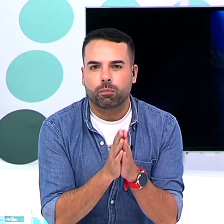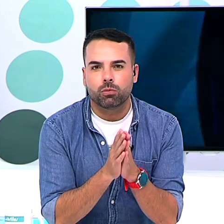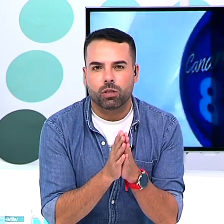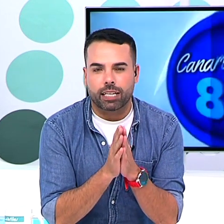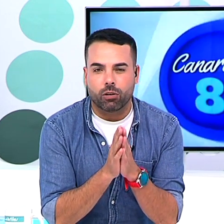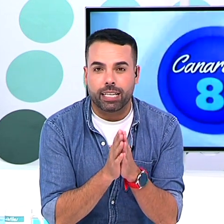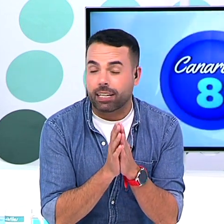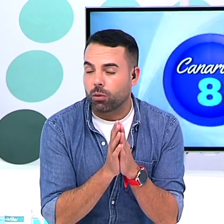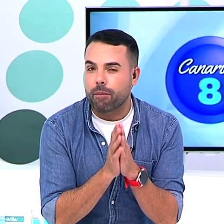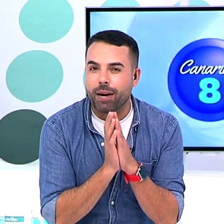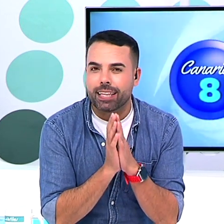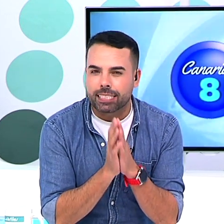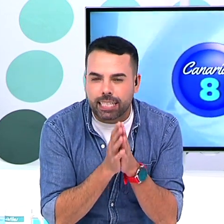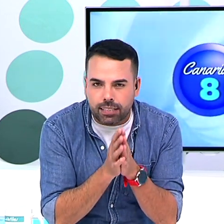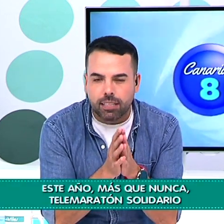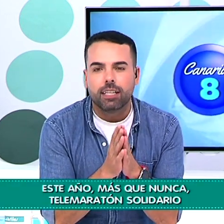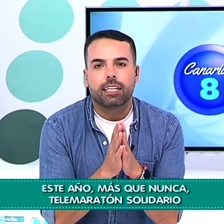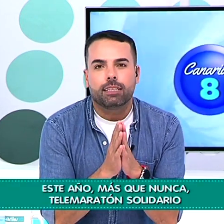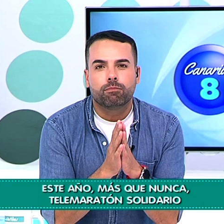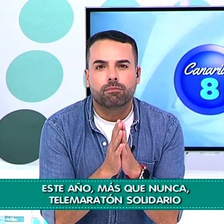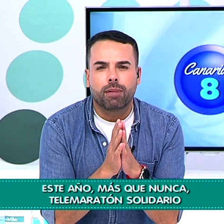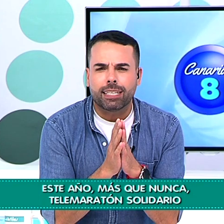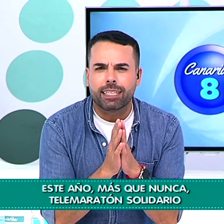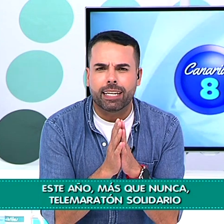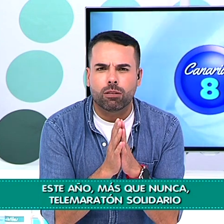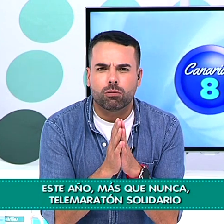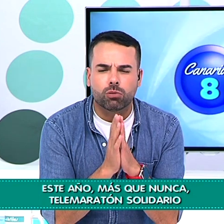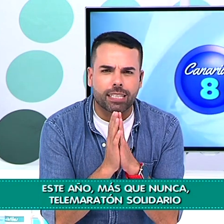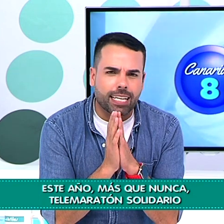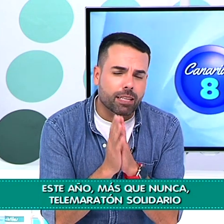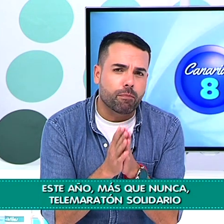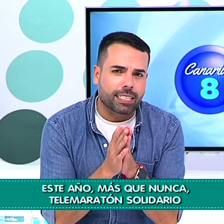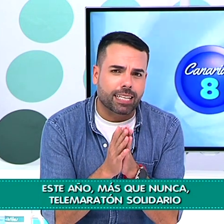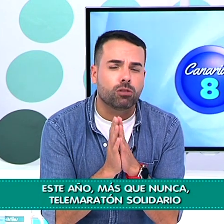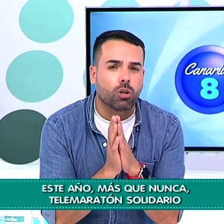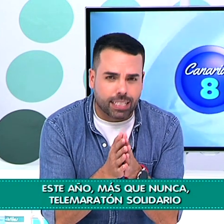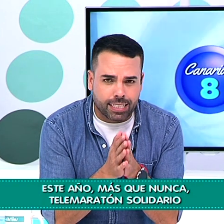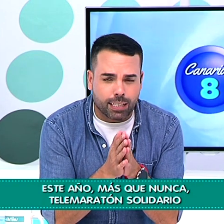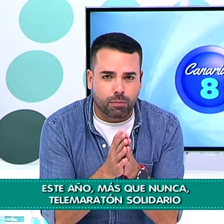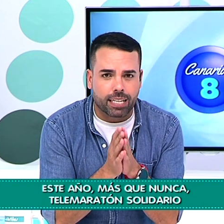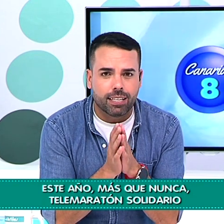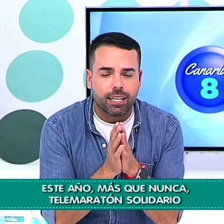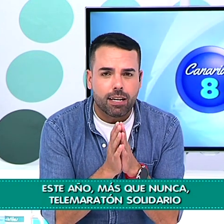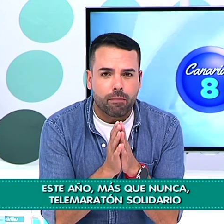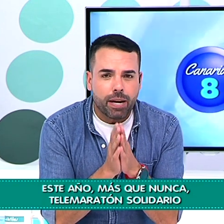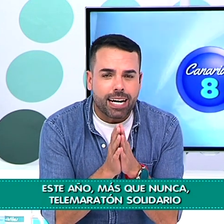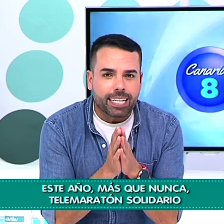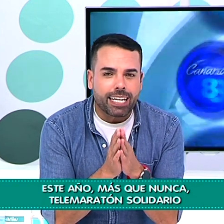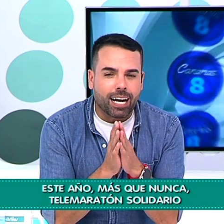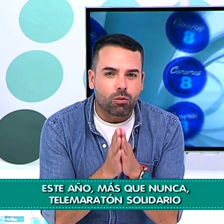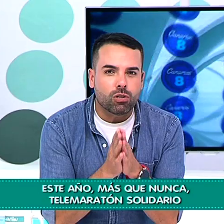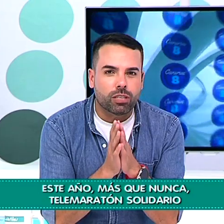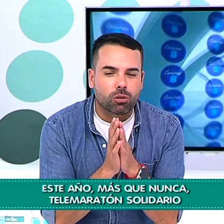los puntos de recogida. Recuerden, más de 100, más de un centenar de empresas donantes también. Vean